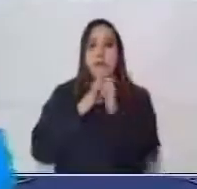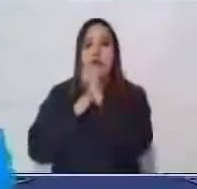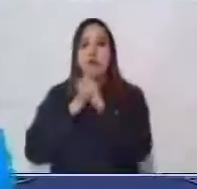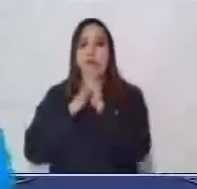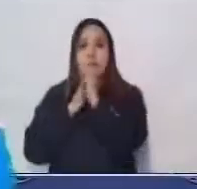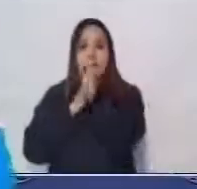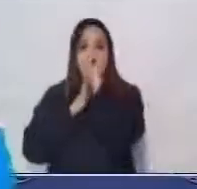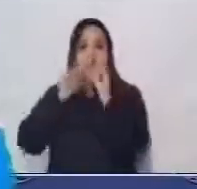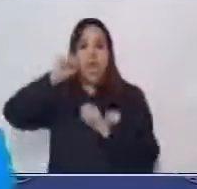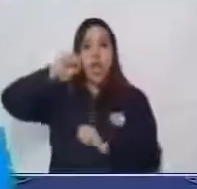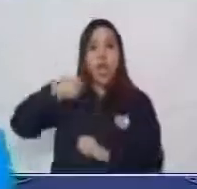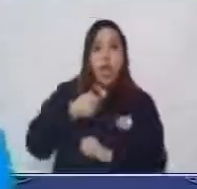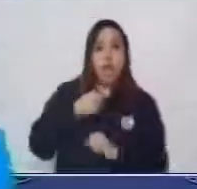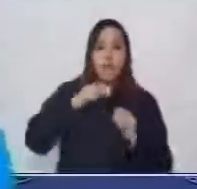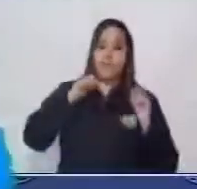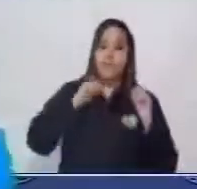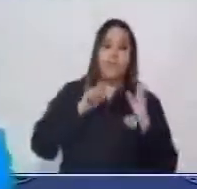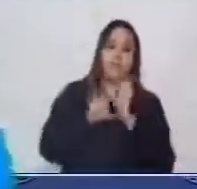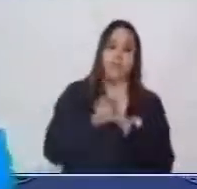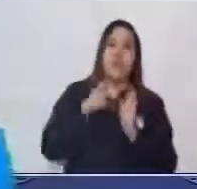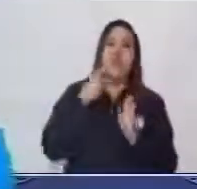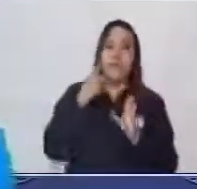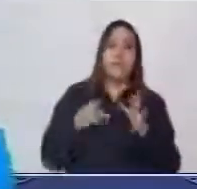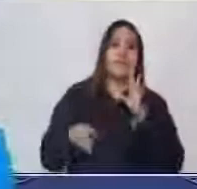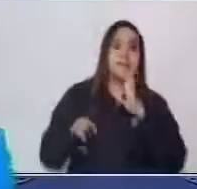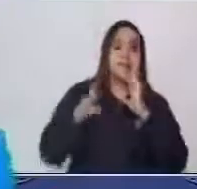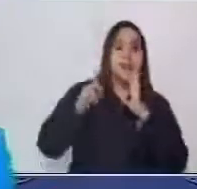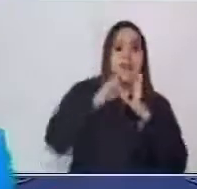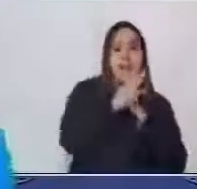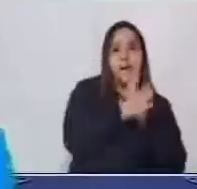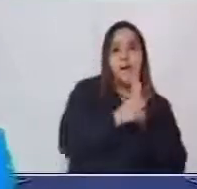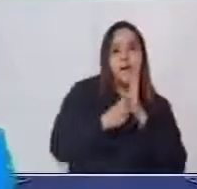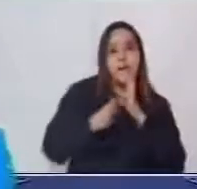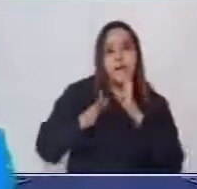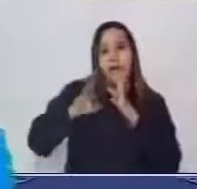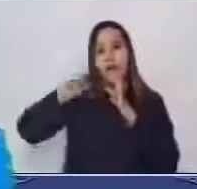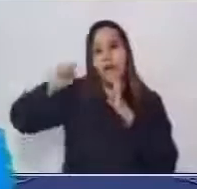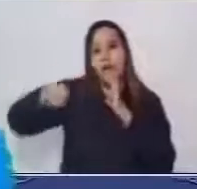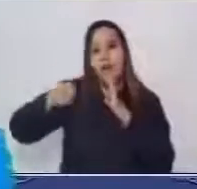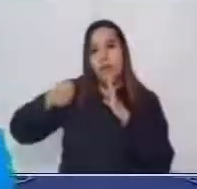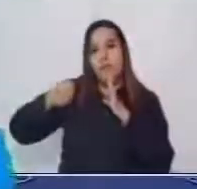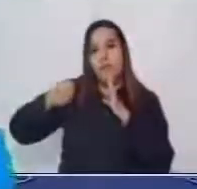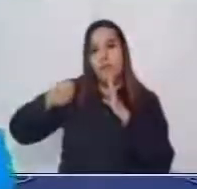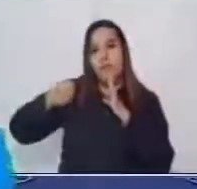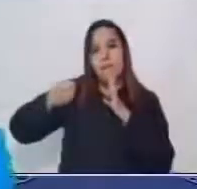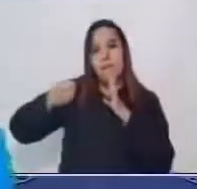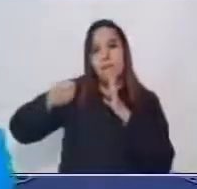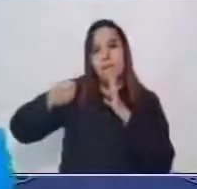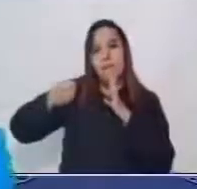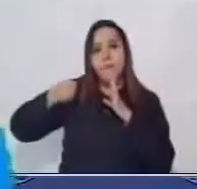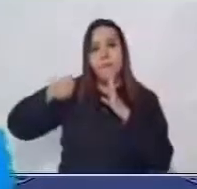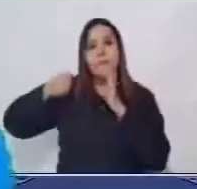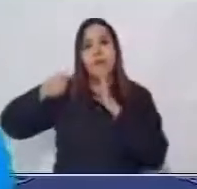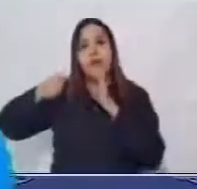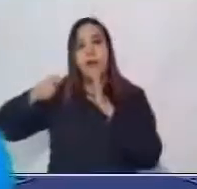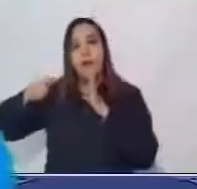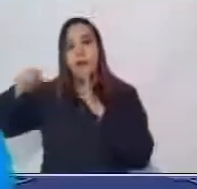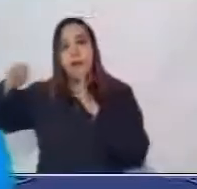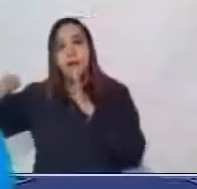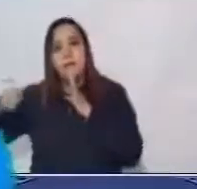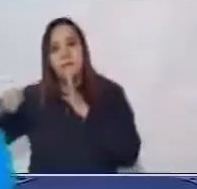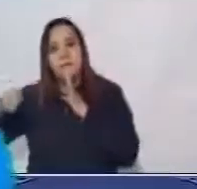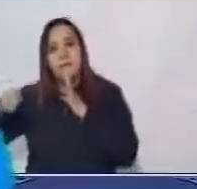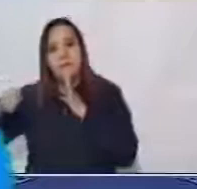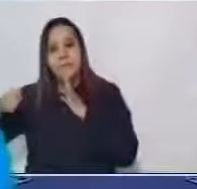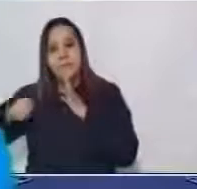que hay una pausa breve para continuar con la lectura. ¿Y cuáles son las funciones de la coma?